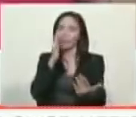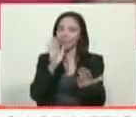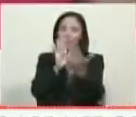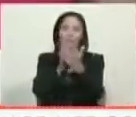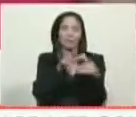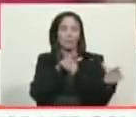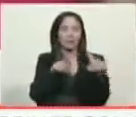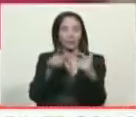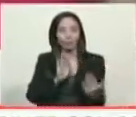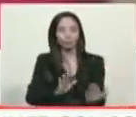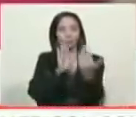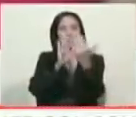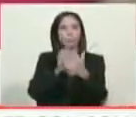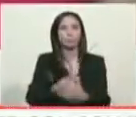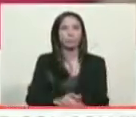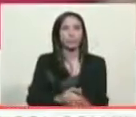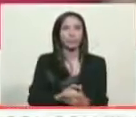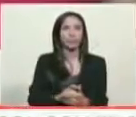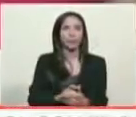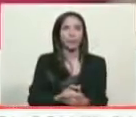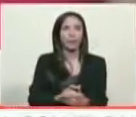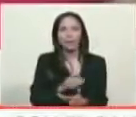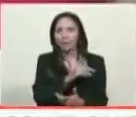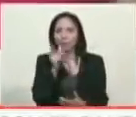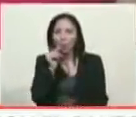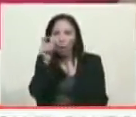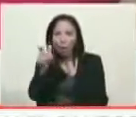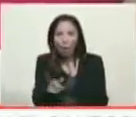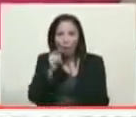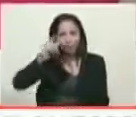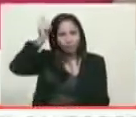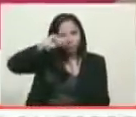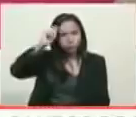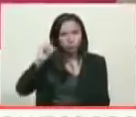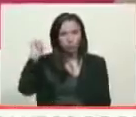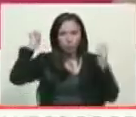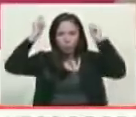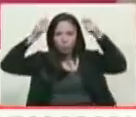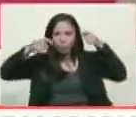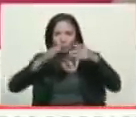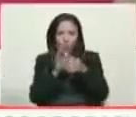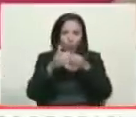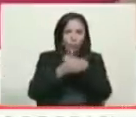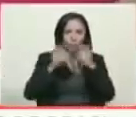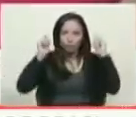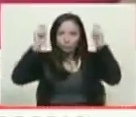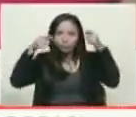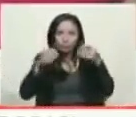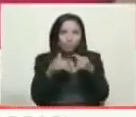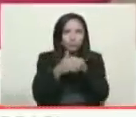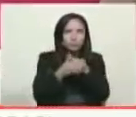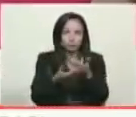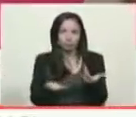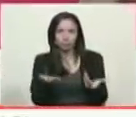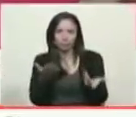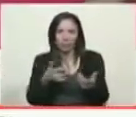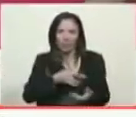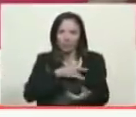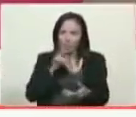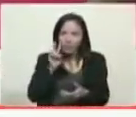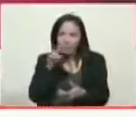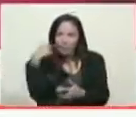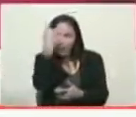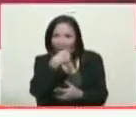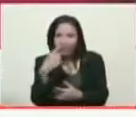De repente al ratico, entra un tipo con una gorra, con una capucha, como para que no lo